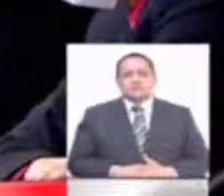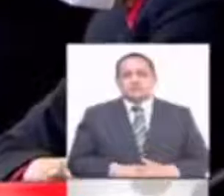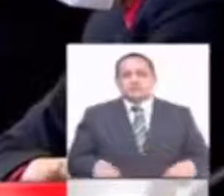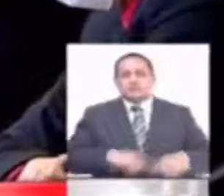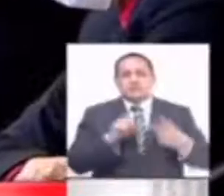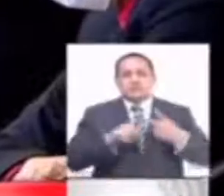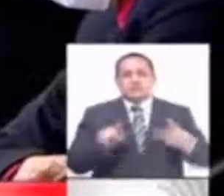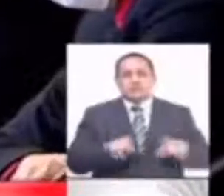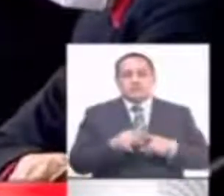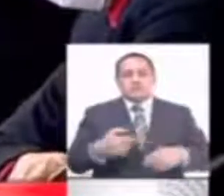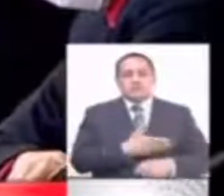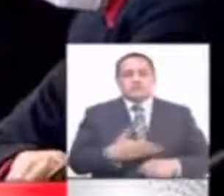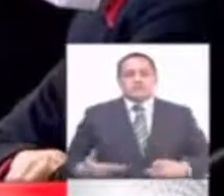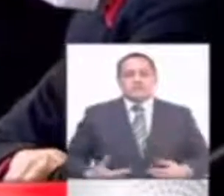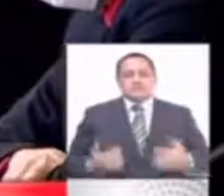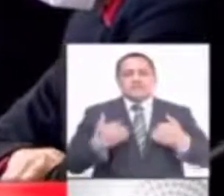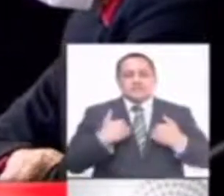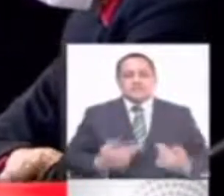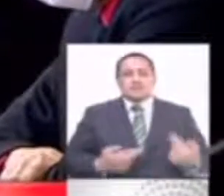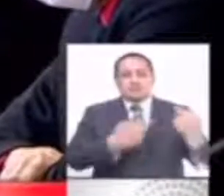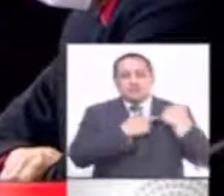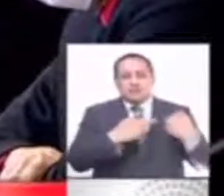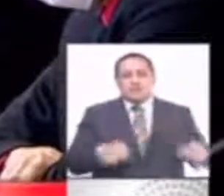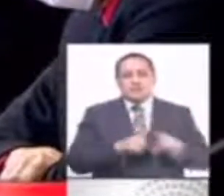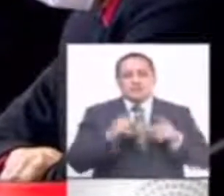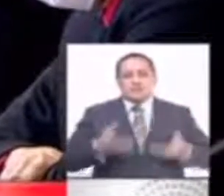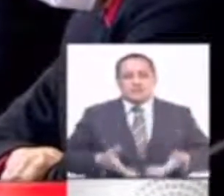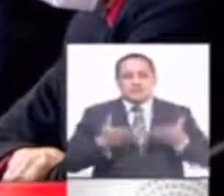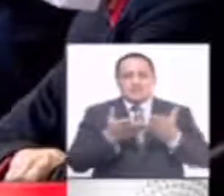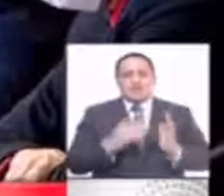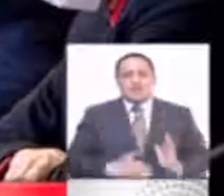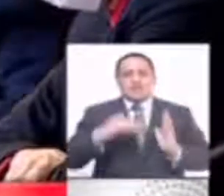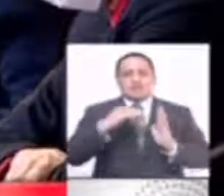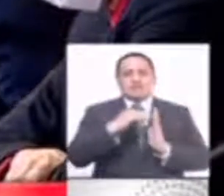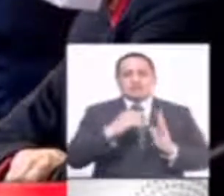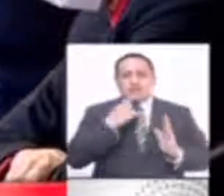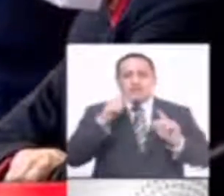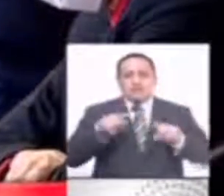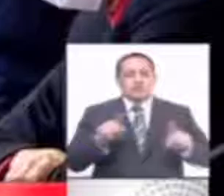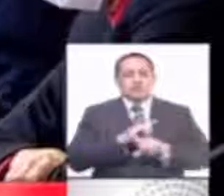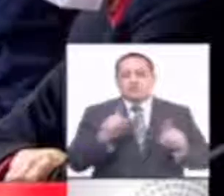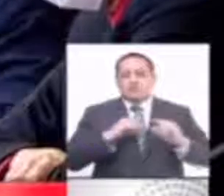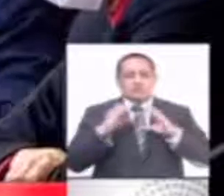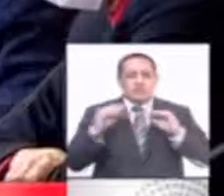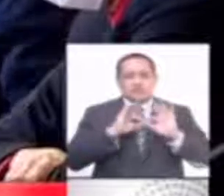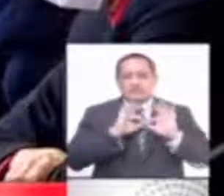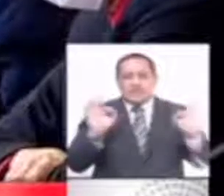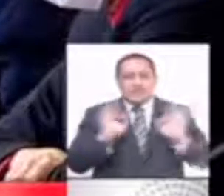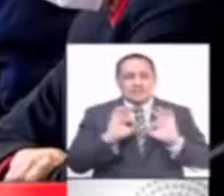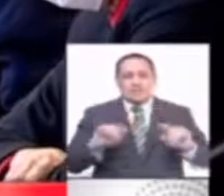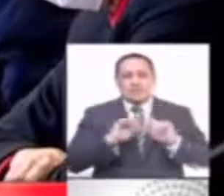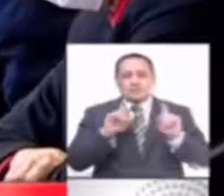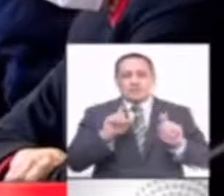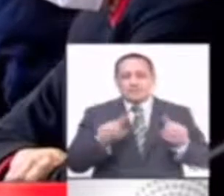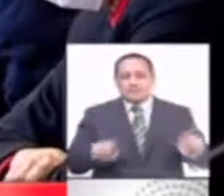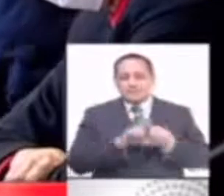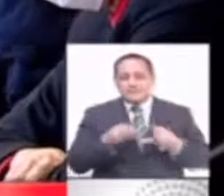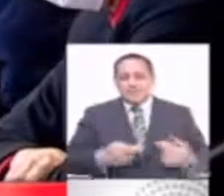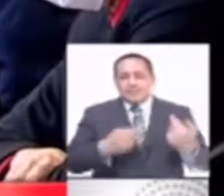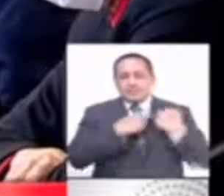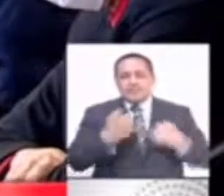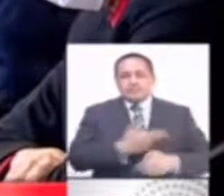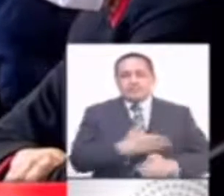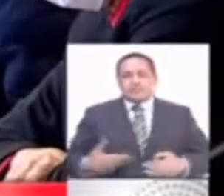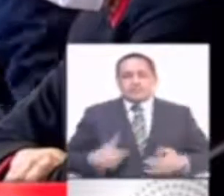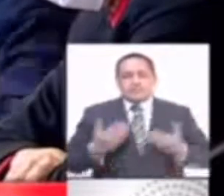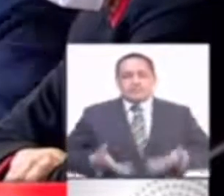En segundo lugar, el presidente tiene la potestad de otorgar los ascensos y eso no lo estamos cuestionando, nadie lo ha cuestionado. La facultad del